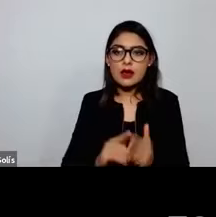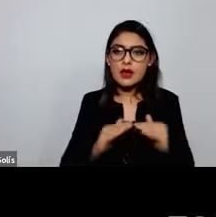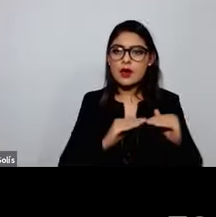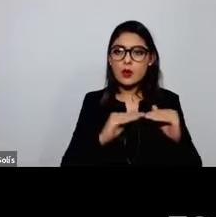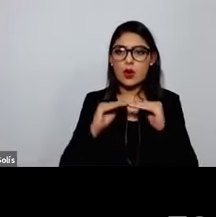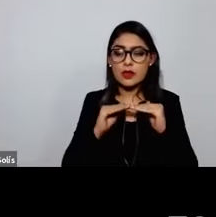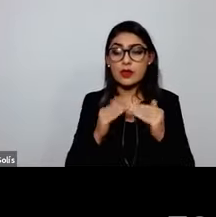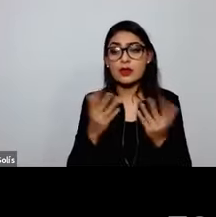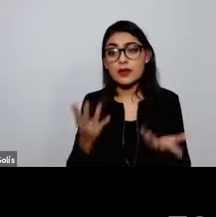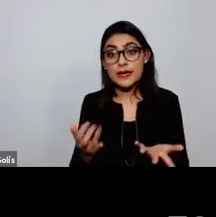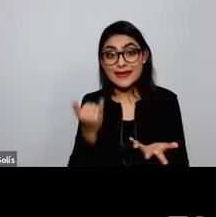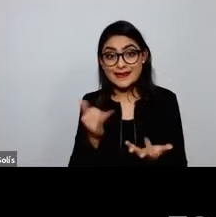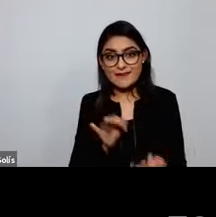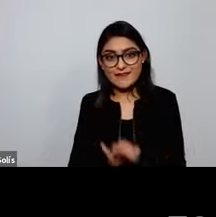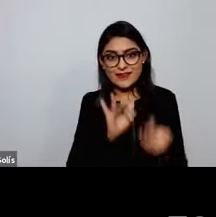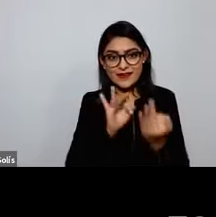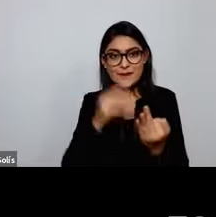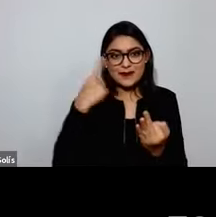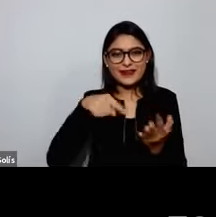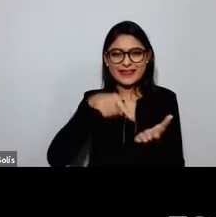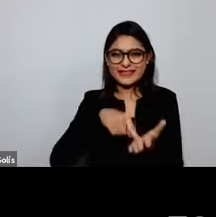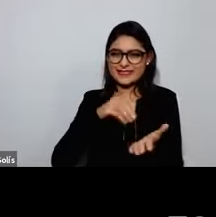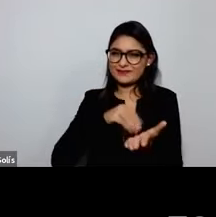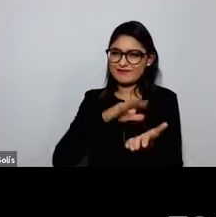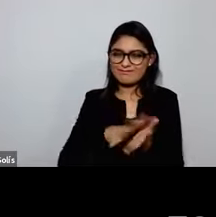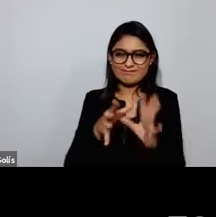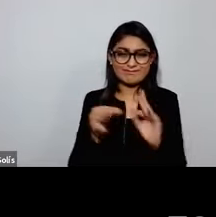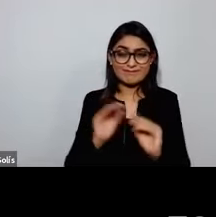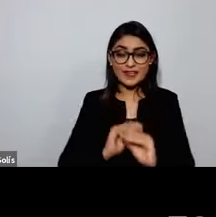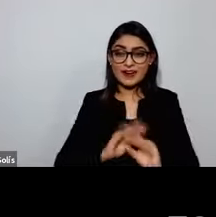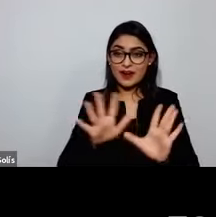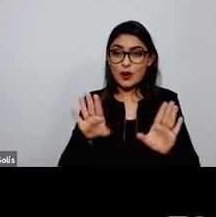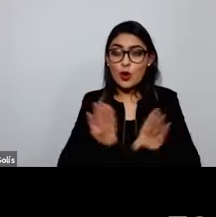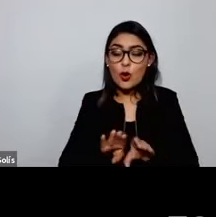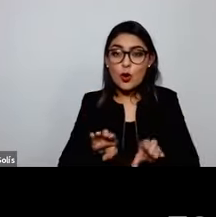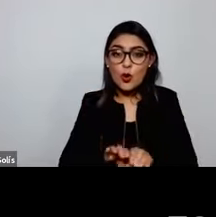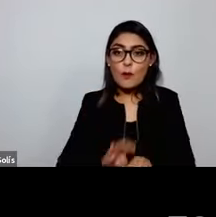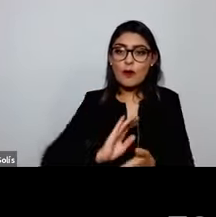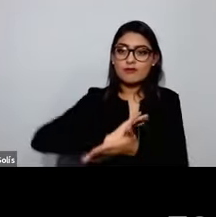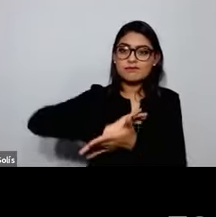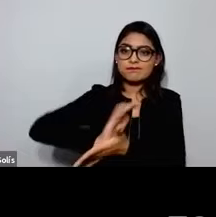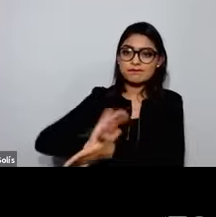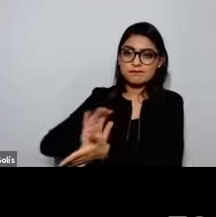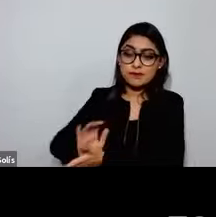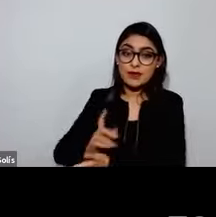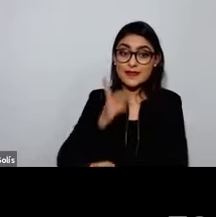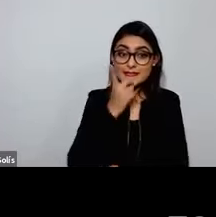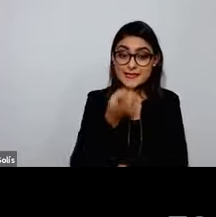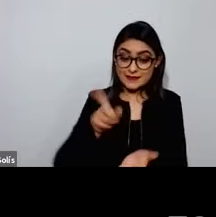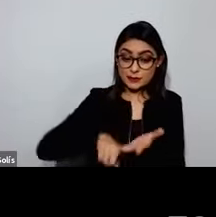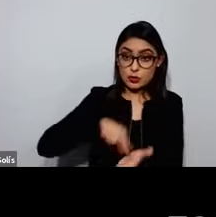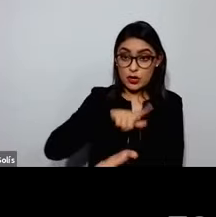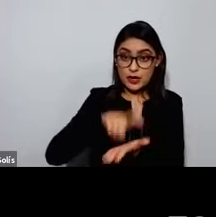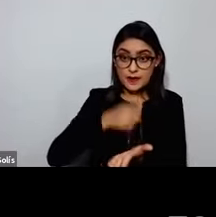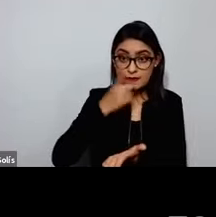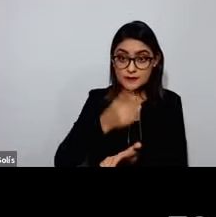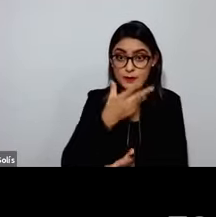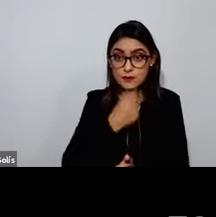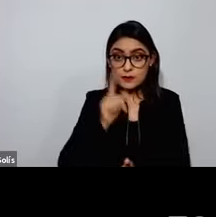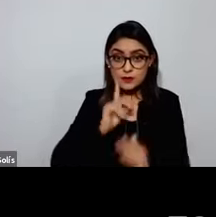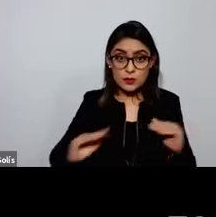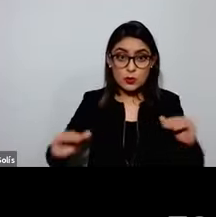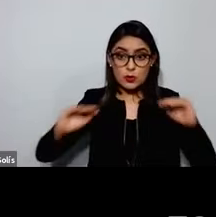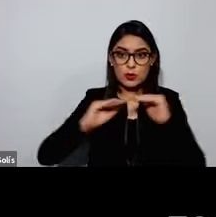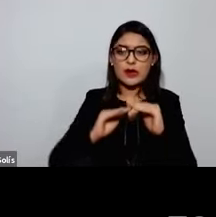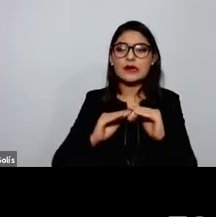ley para explicarnos la discriminación. Nos dice que la igualdad en la ley, sobre todo va dirigida al legislador,